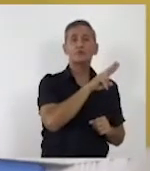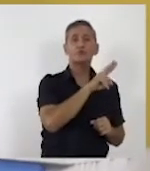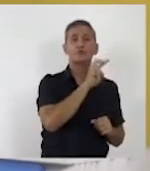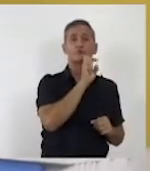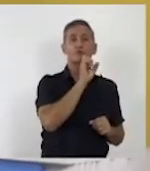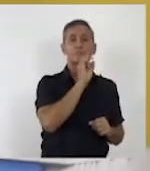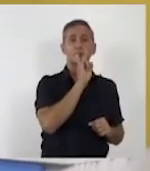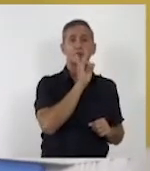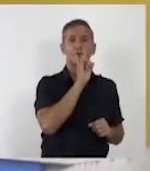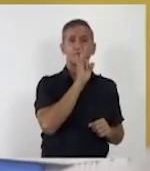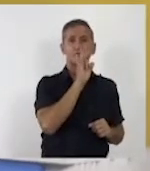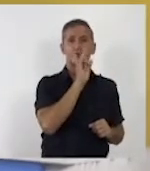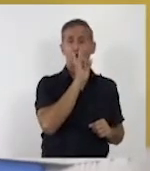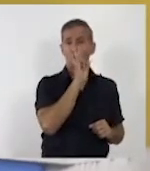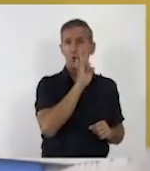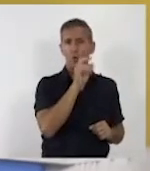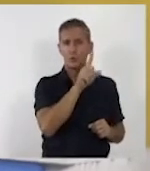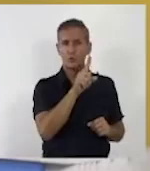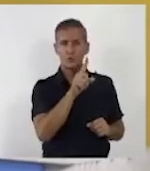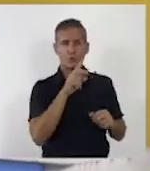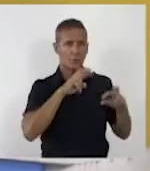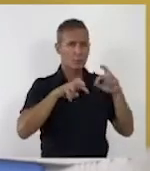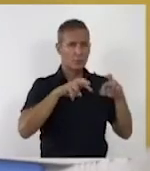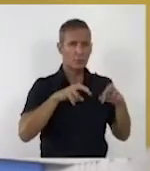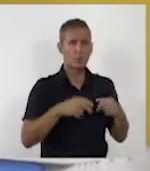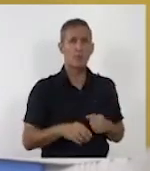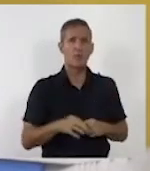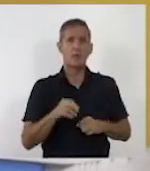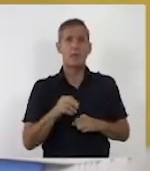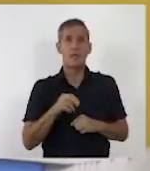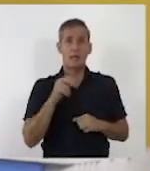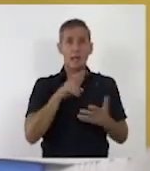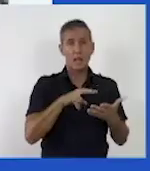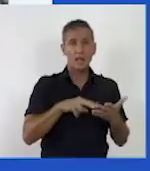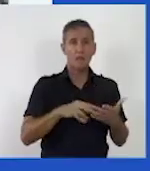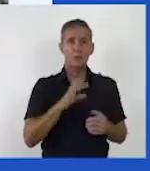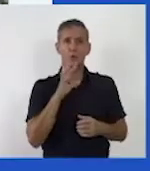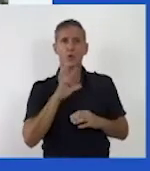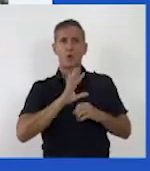281 busquen la lectura paisajes